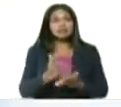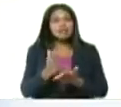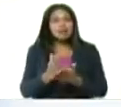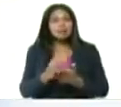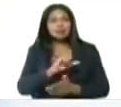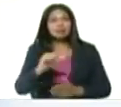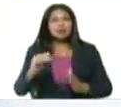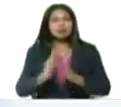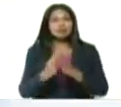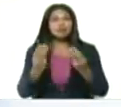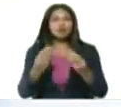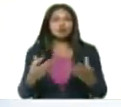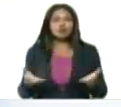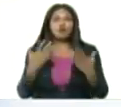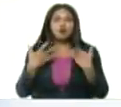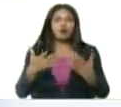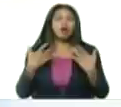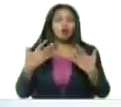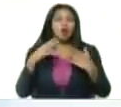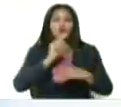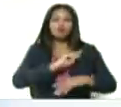calurosa, bastante calurosa.